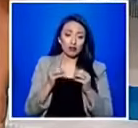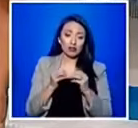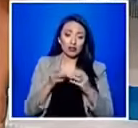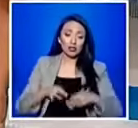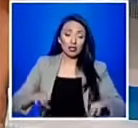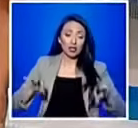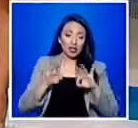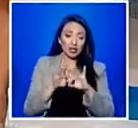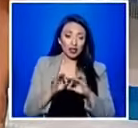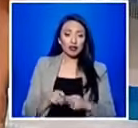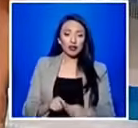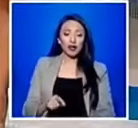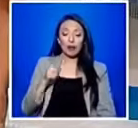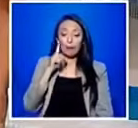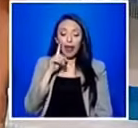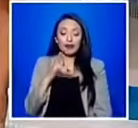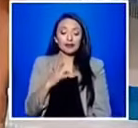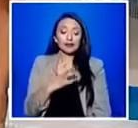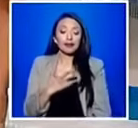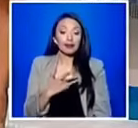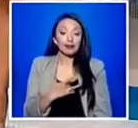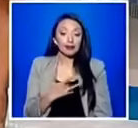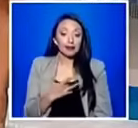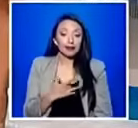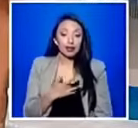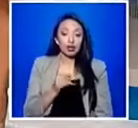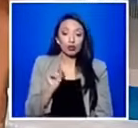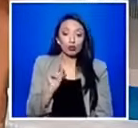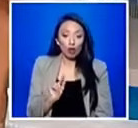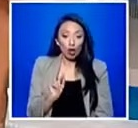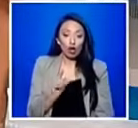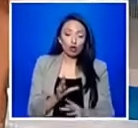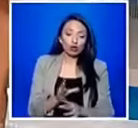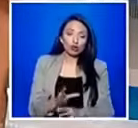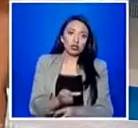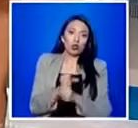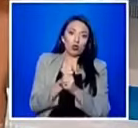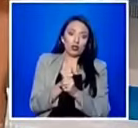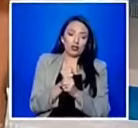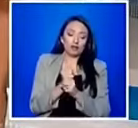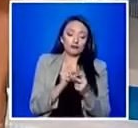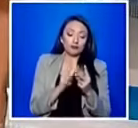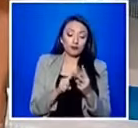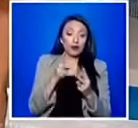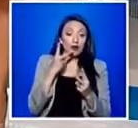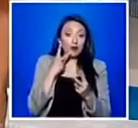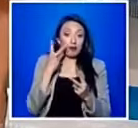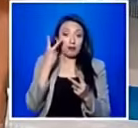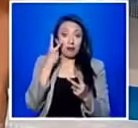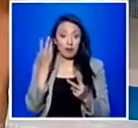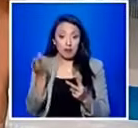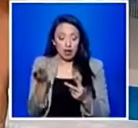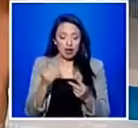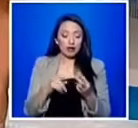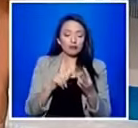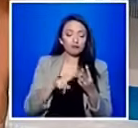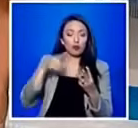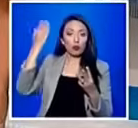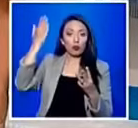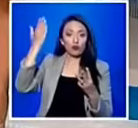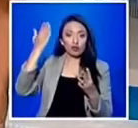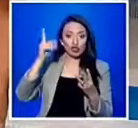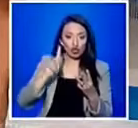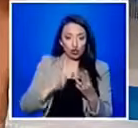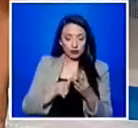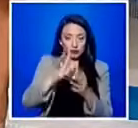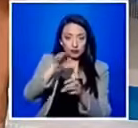importante. Den esa sensación de seguridad a los estudiantes, a sus padres de familia y, por supuesto, al personal